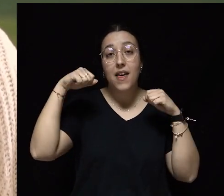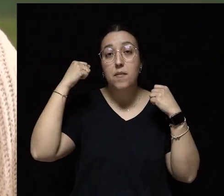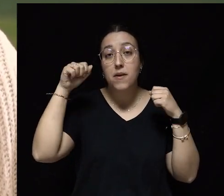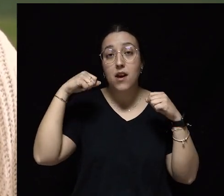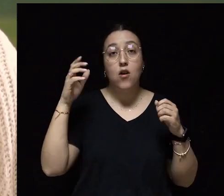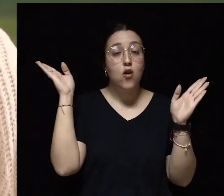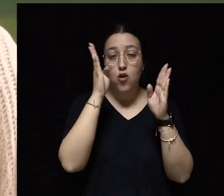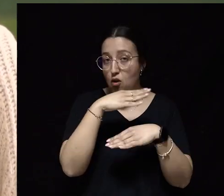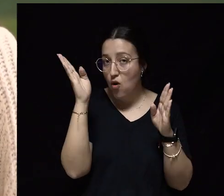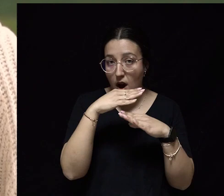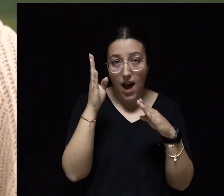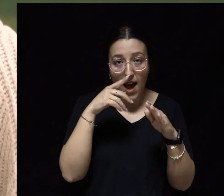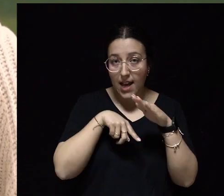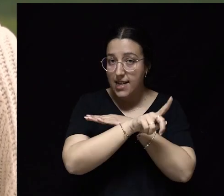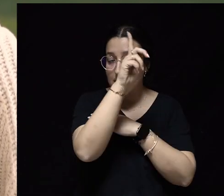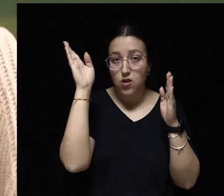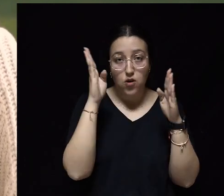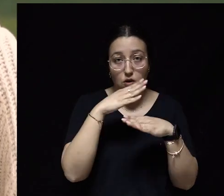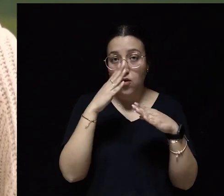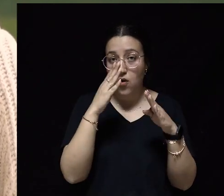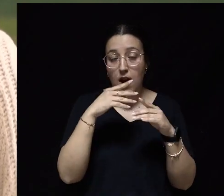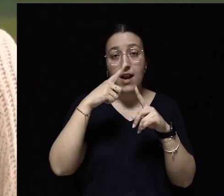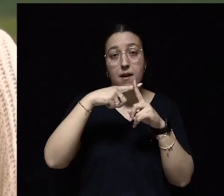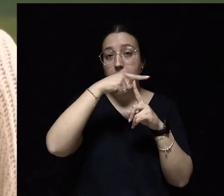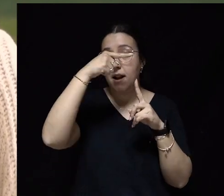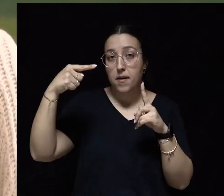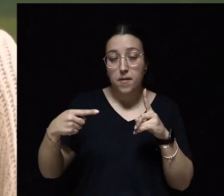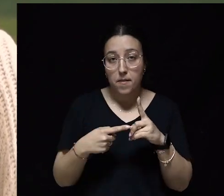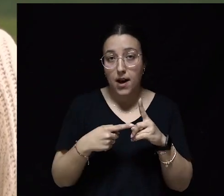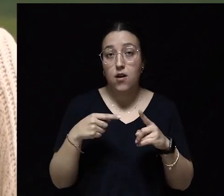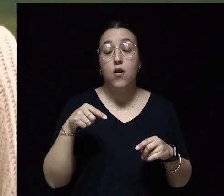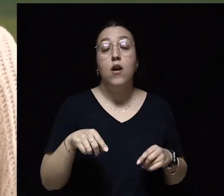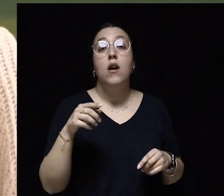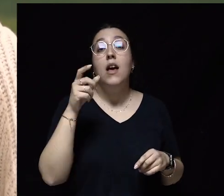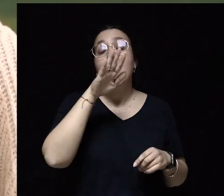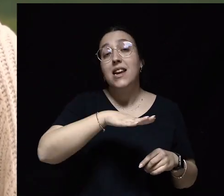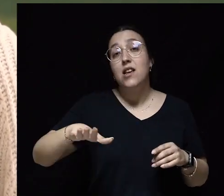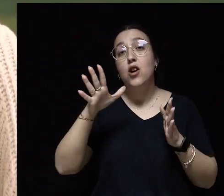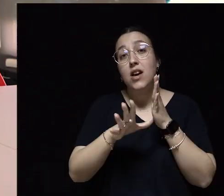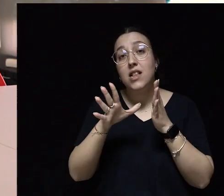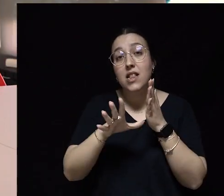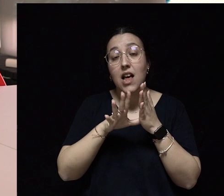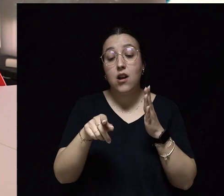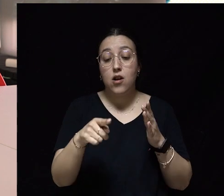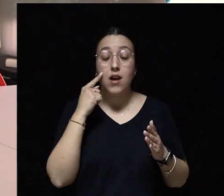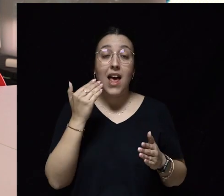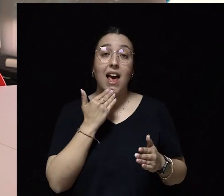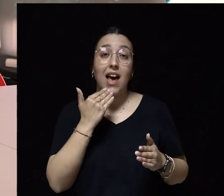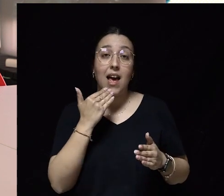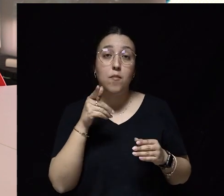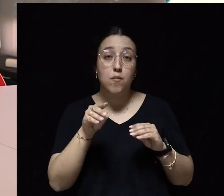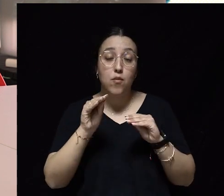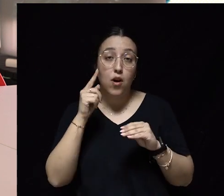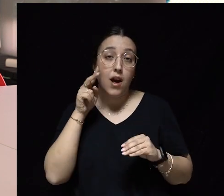obligatorios y posobligatorios. Bajo mi experiencia, en todos estos años trabajando con alumnado gitano, si observamos un poco el ciclo educativo típico